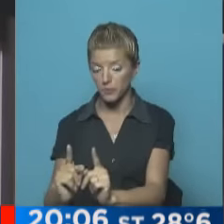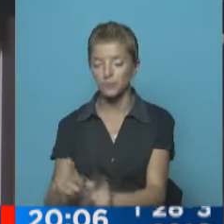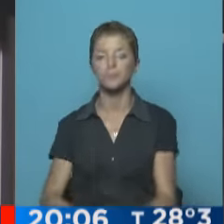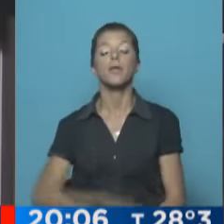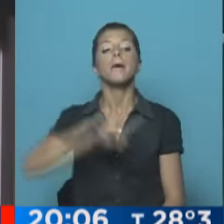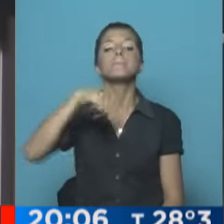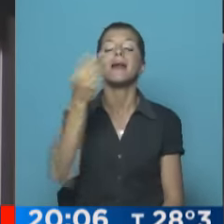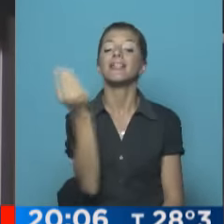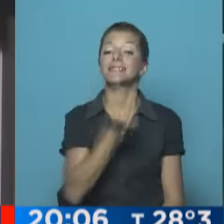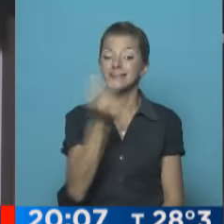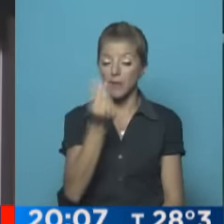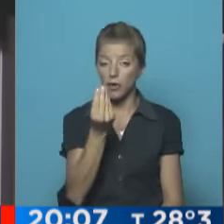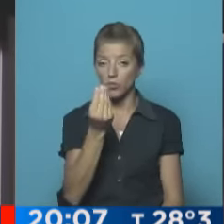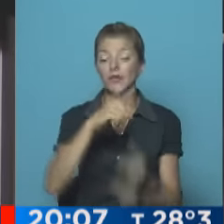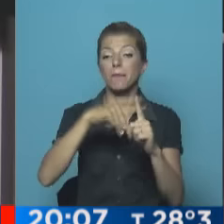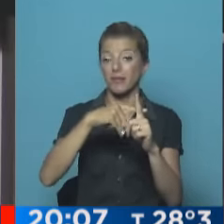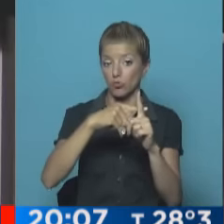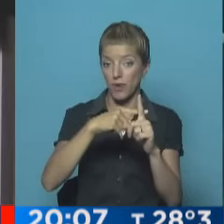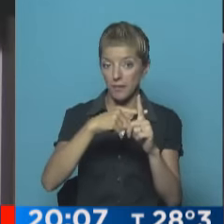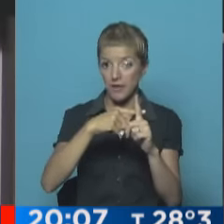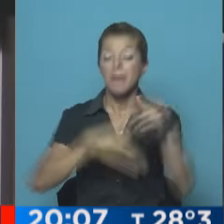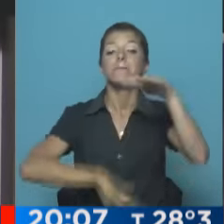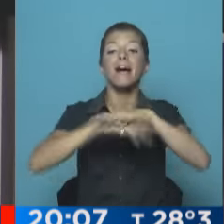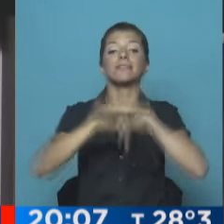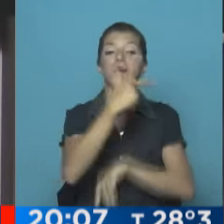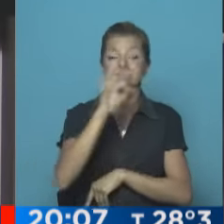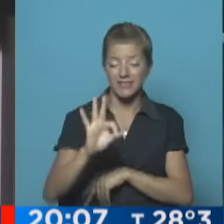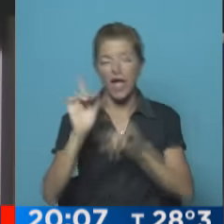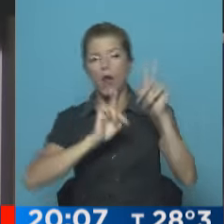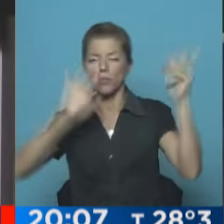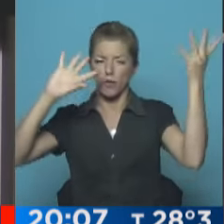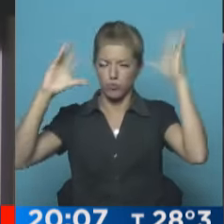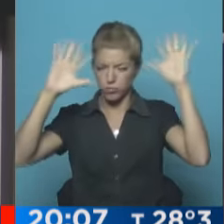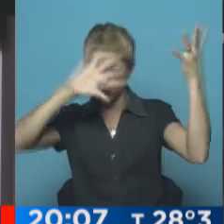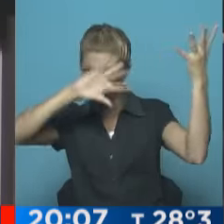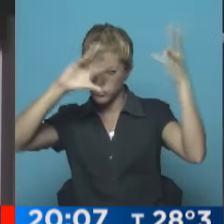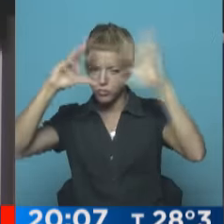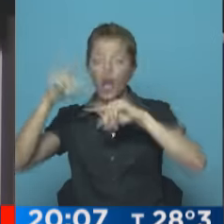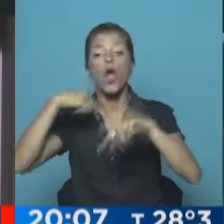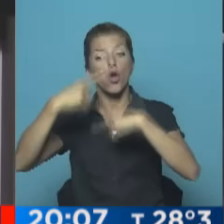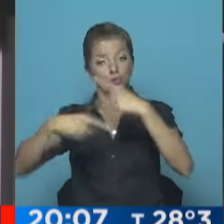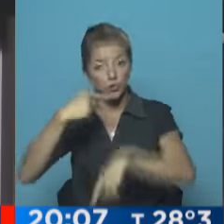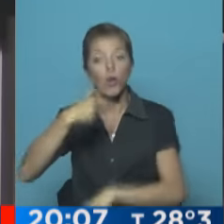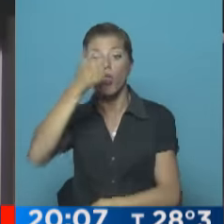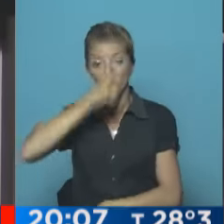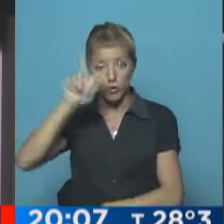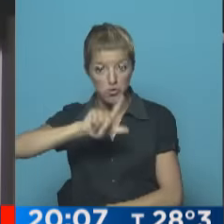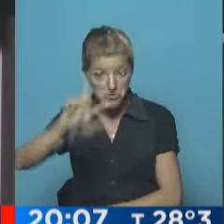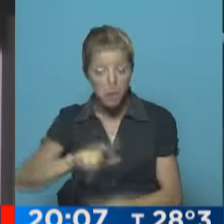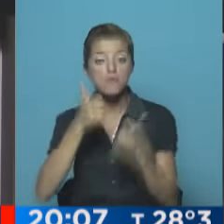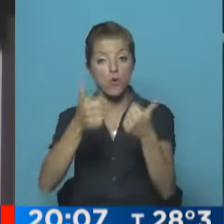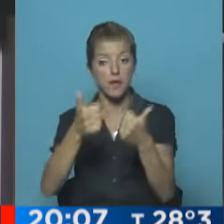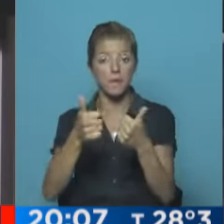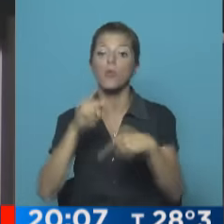Mañana, sábado, con temperaturas elevadas, máximas de 30 grados, cielo algo parcialmente nublado. Seguirá el buen tiempo tanto domingo como lunes, pero con un